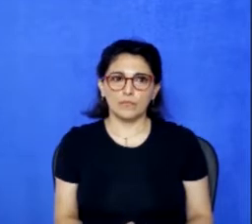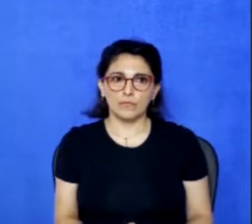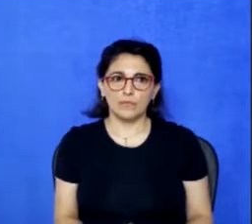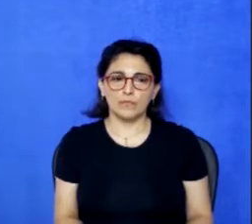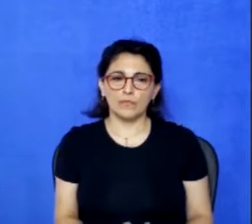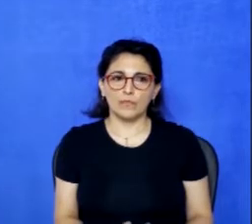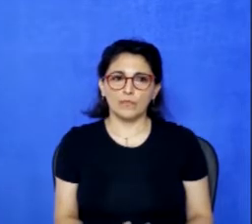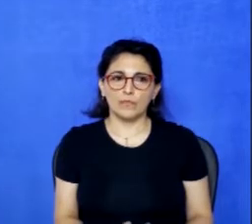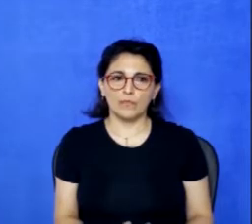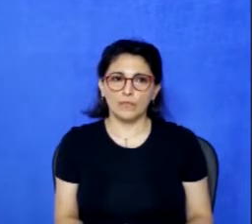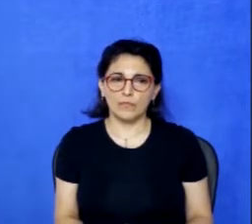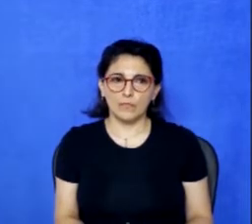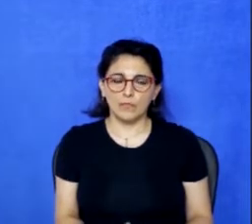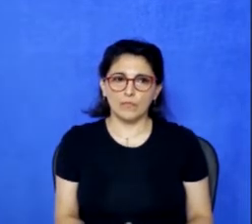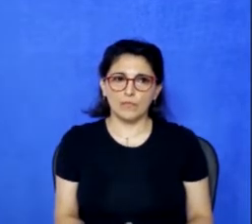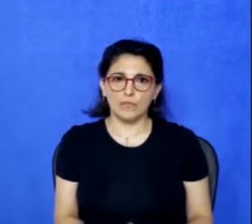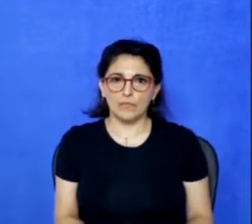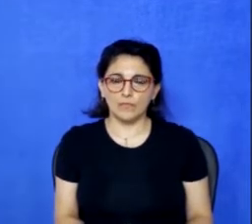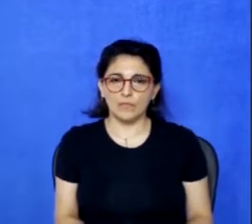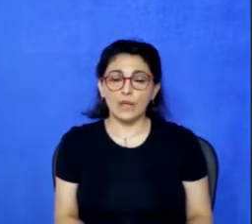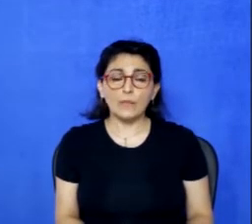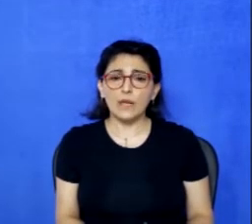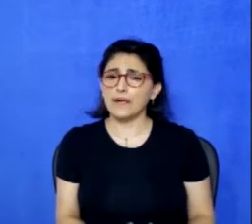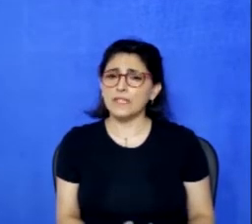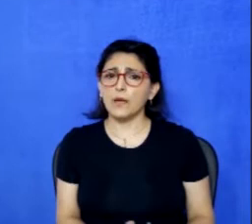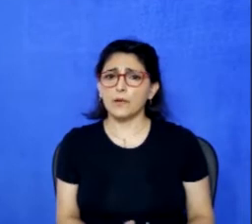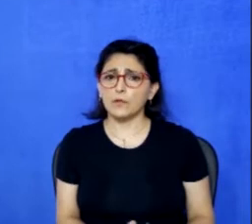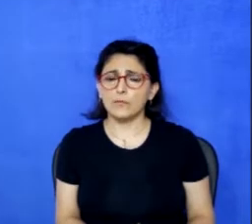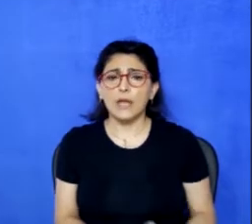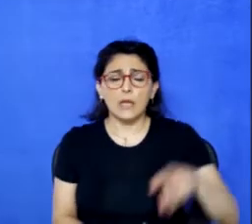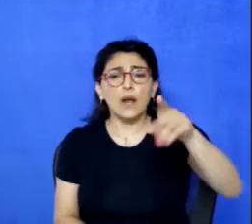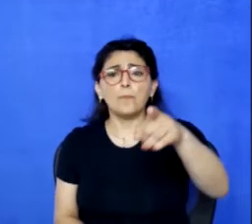yo, a no tener más horario. Saber que,